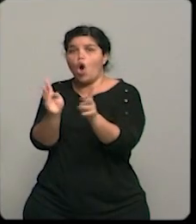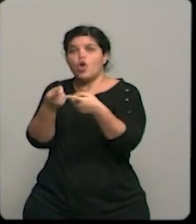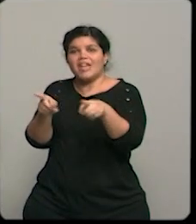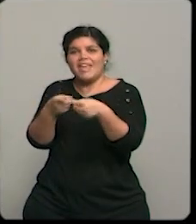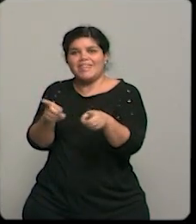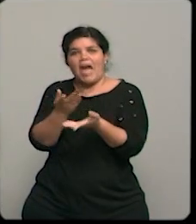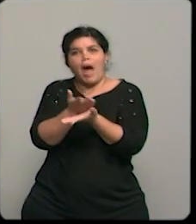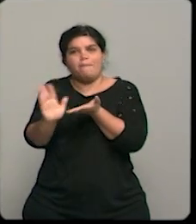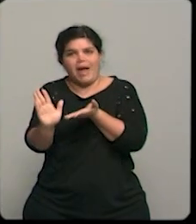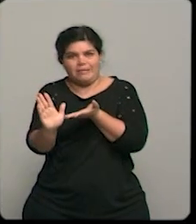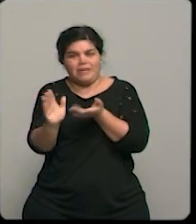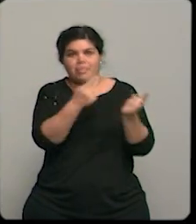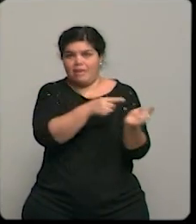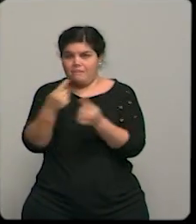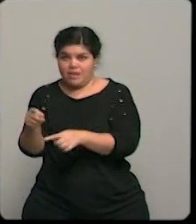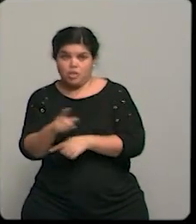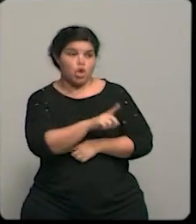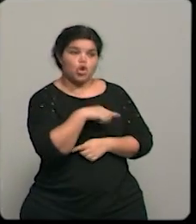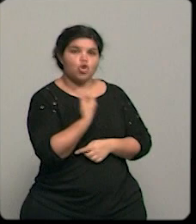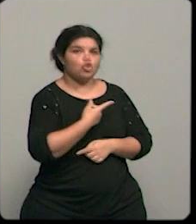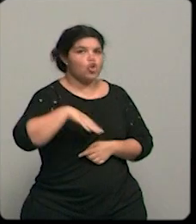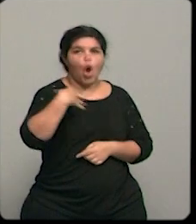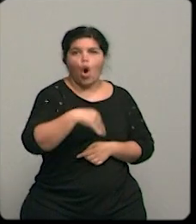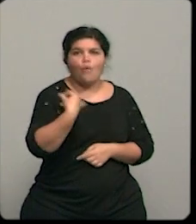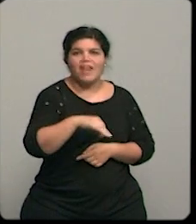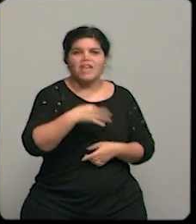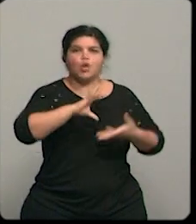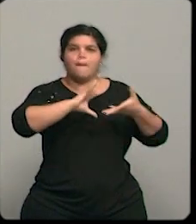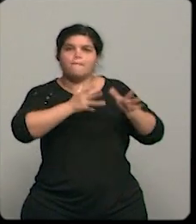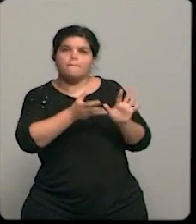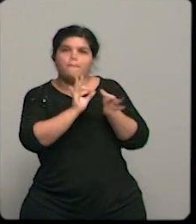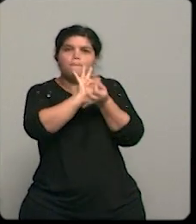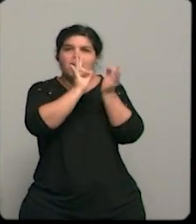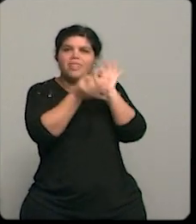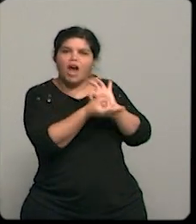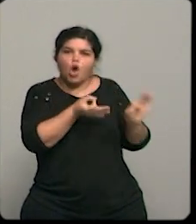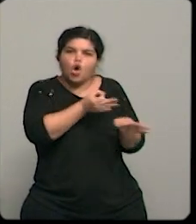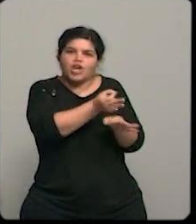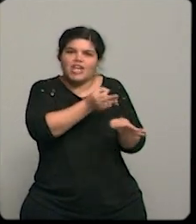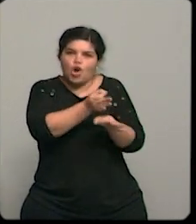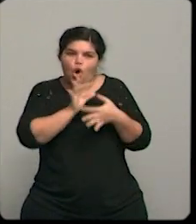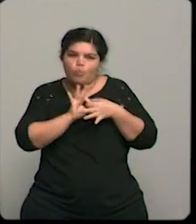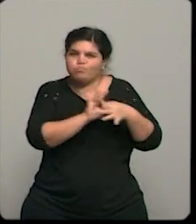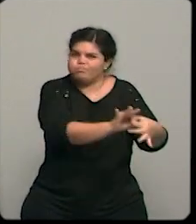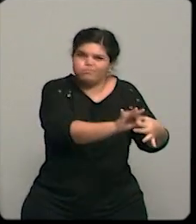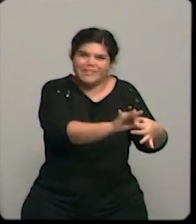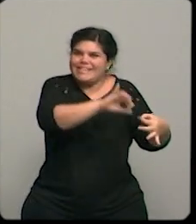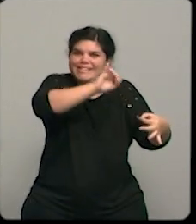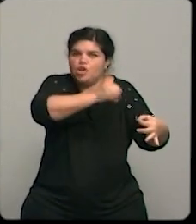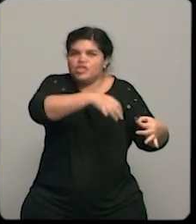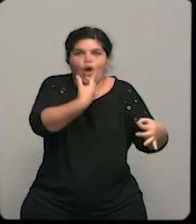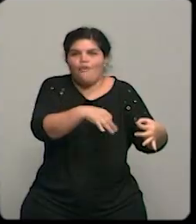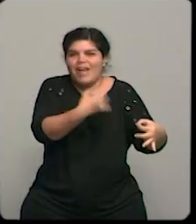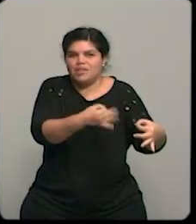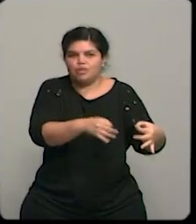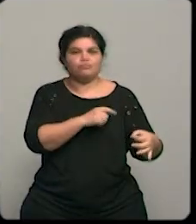nosotros tenemos que cumplir con una labor pedagógica, sí, académica, claro, muy particular. Y es como que es la camiseta que tiene esta